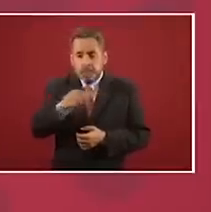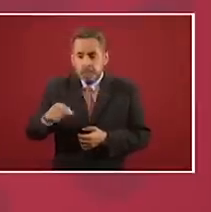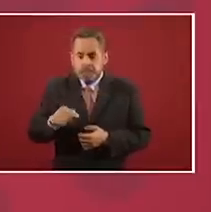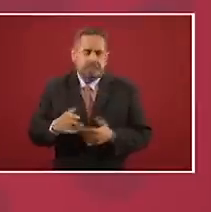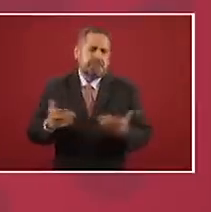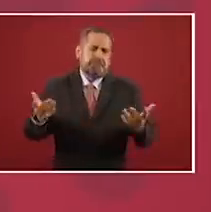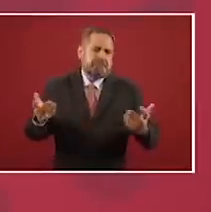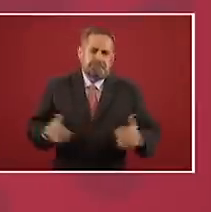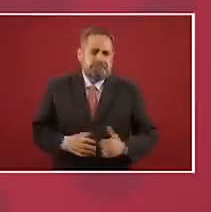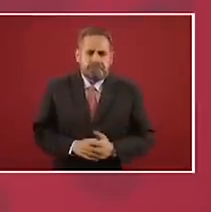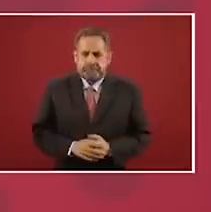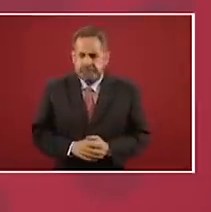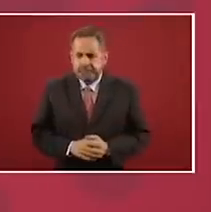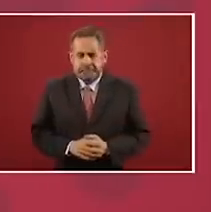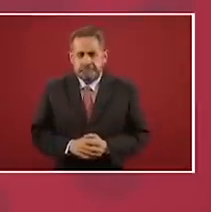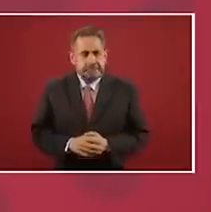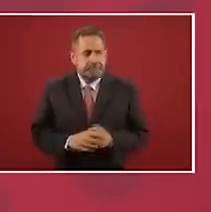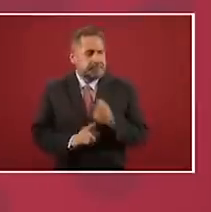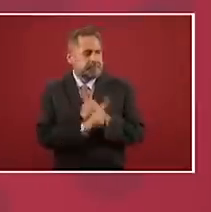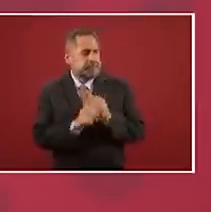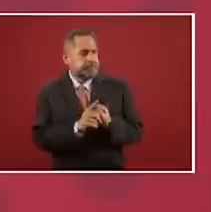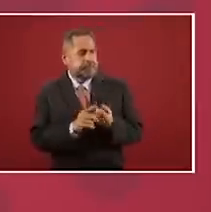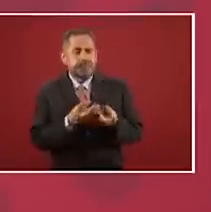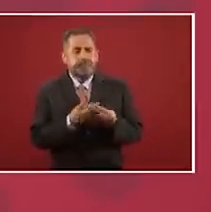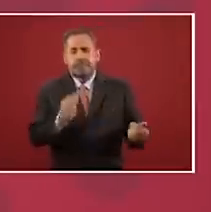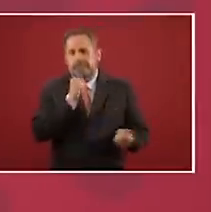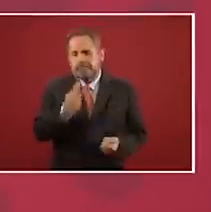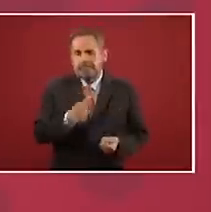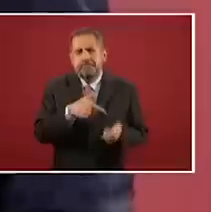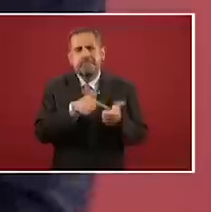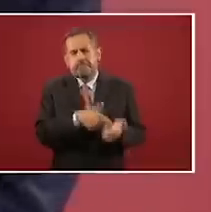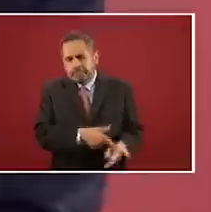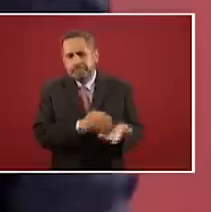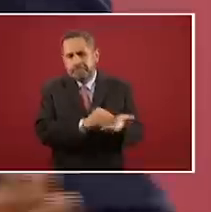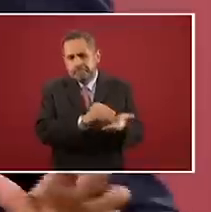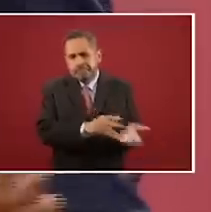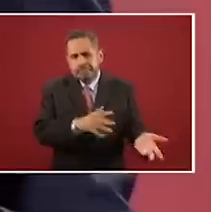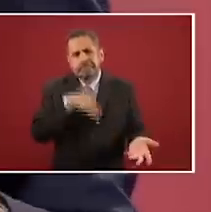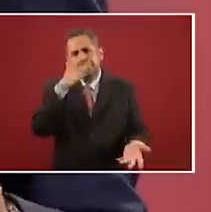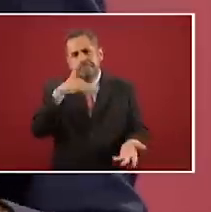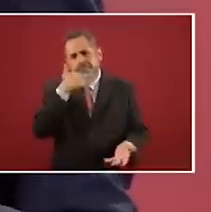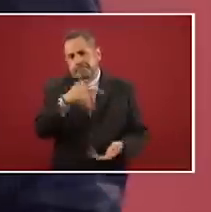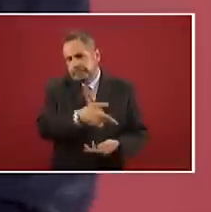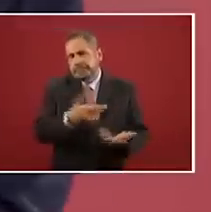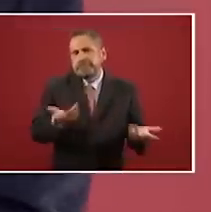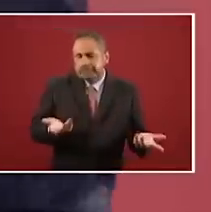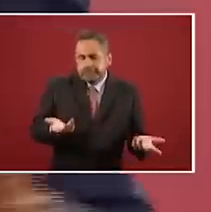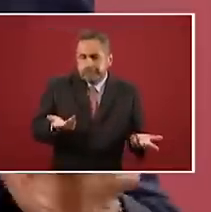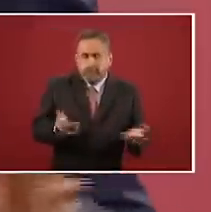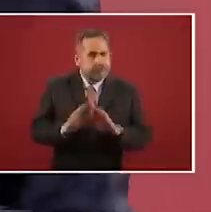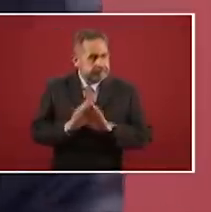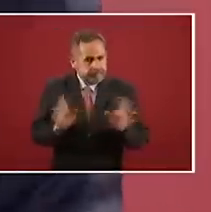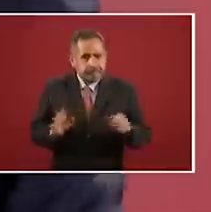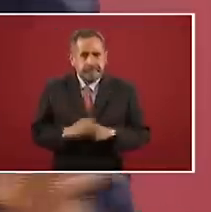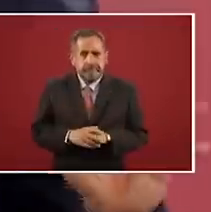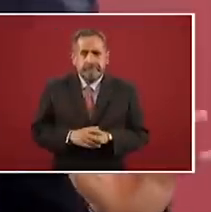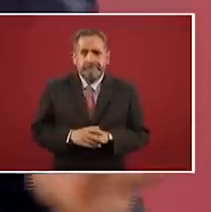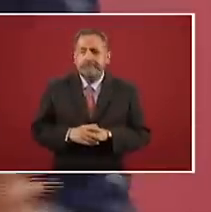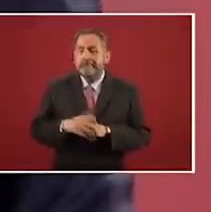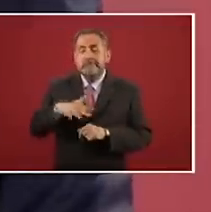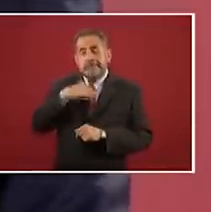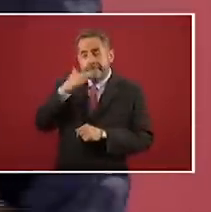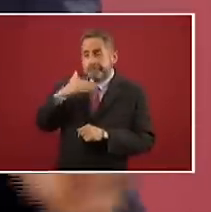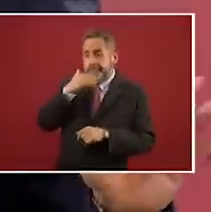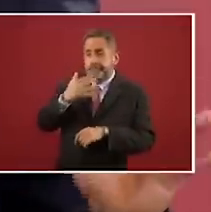no se resuelve nada, y menos se resuelven los problemas